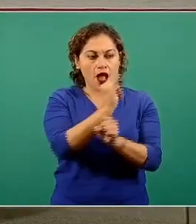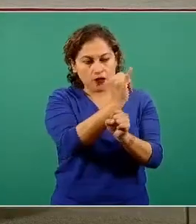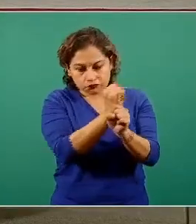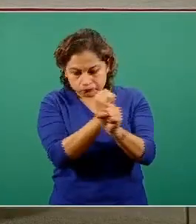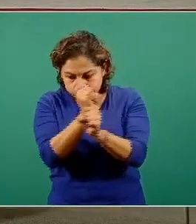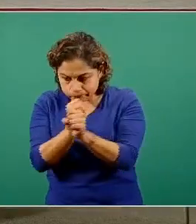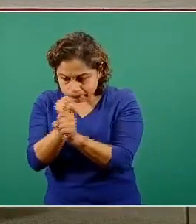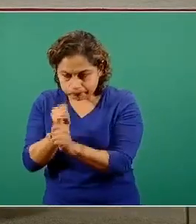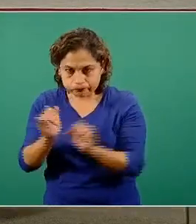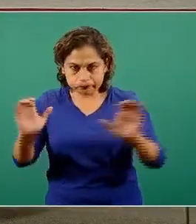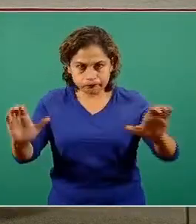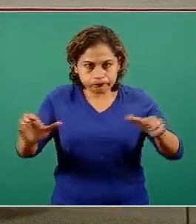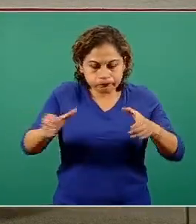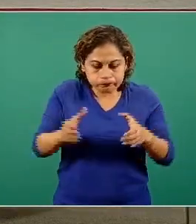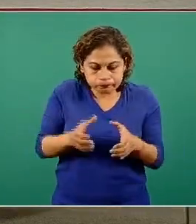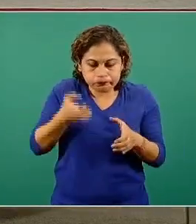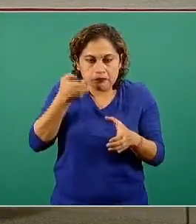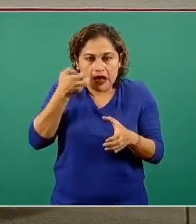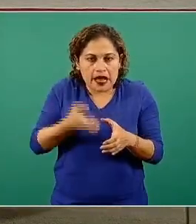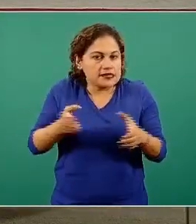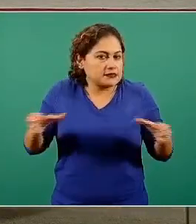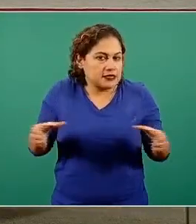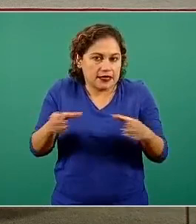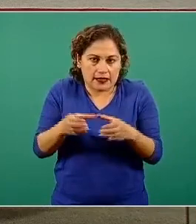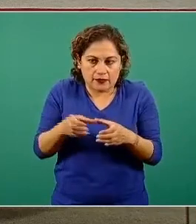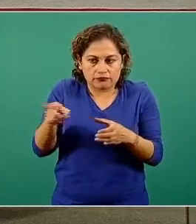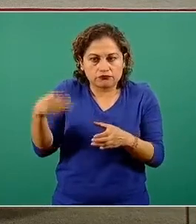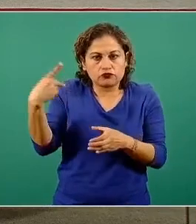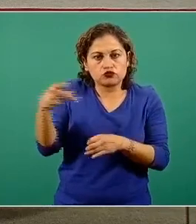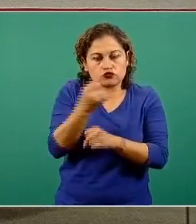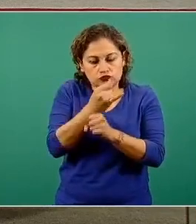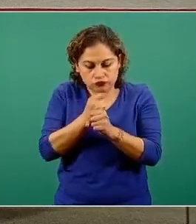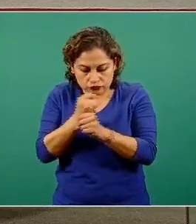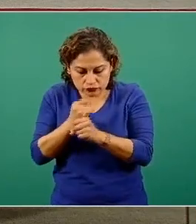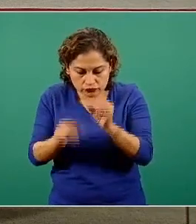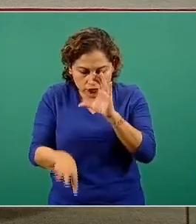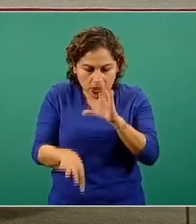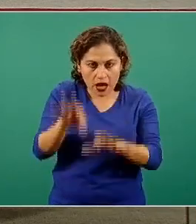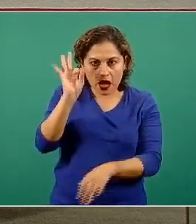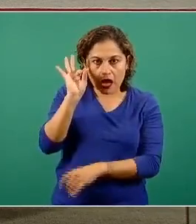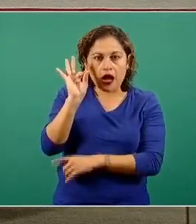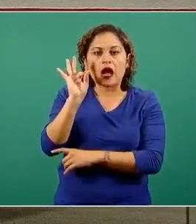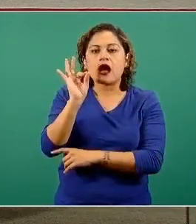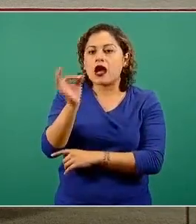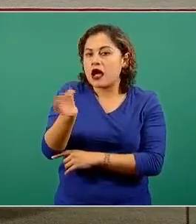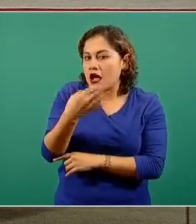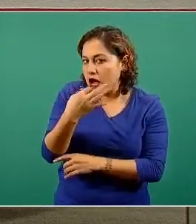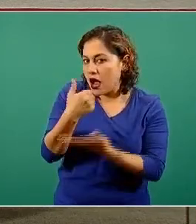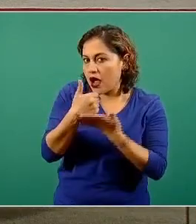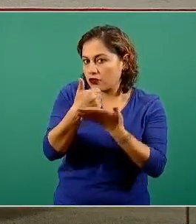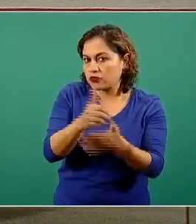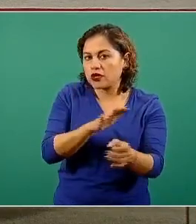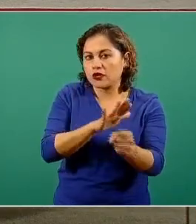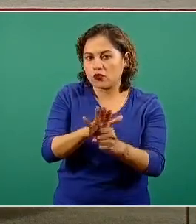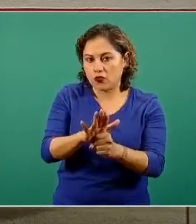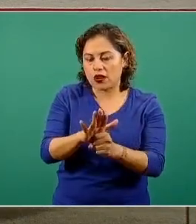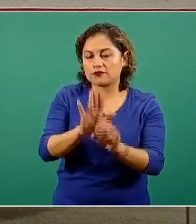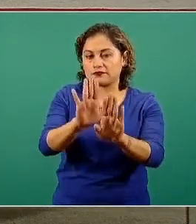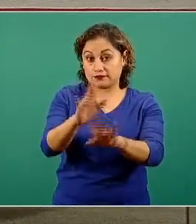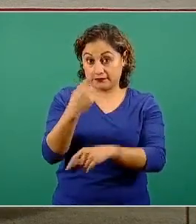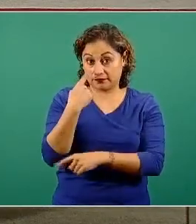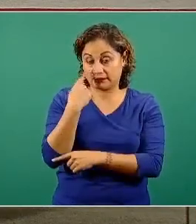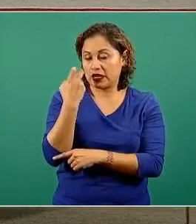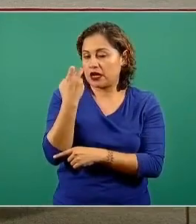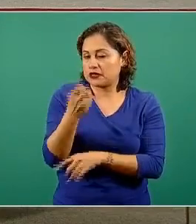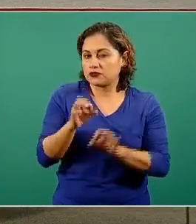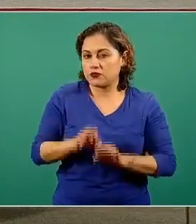controlado que permita en un momento determinado poder generar las evidencias al respecto. Ahora, ¿por qué este punto es importante y